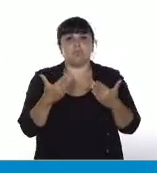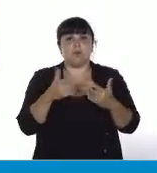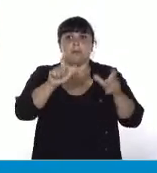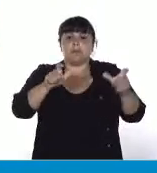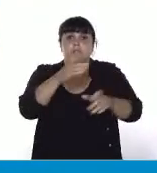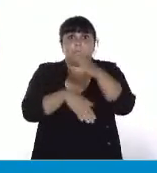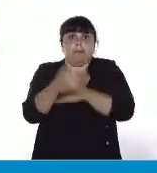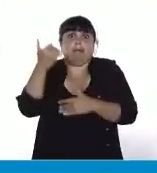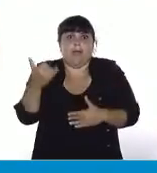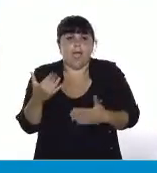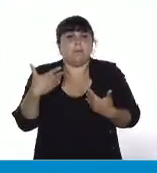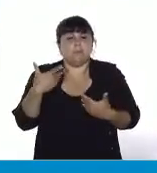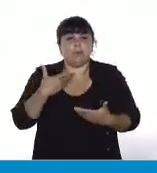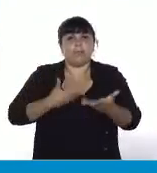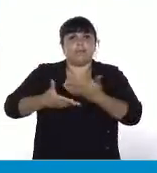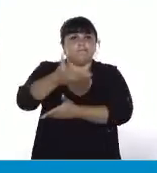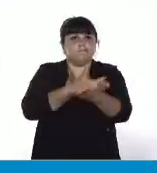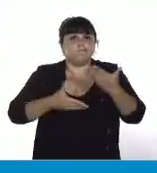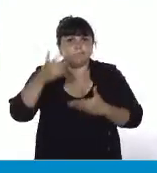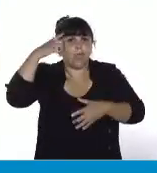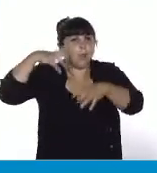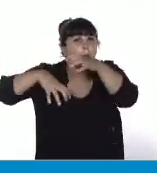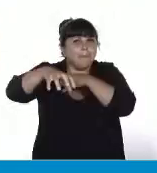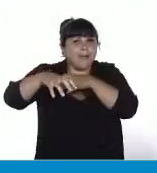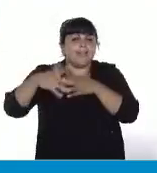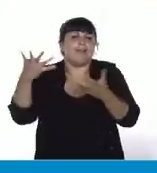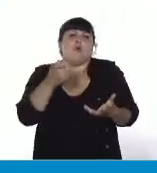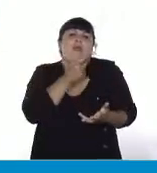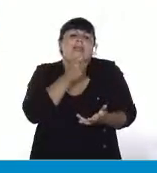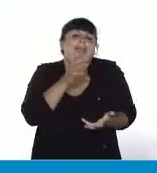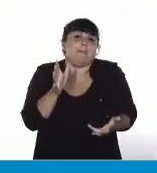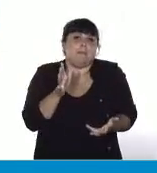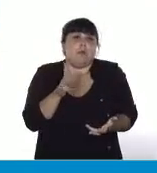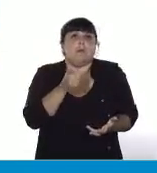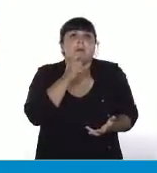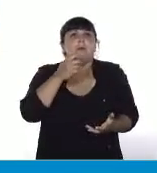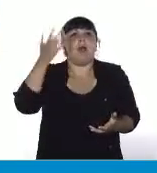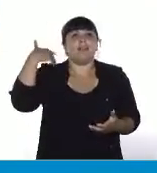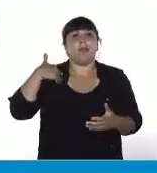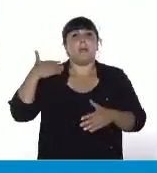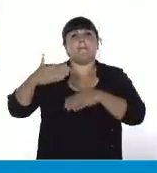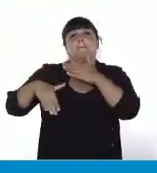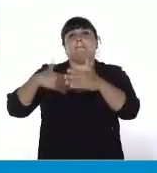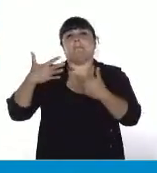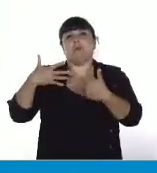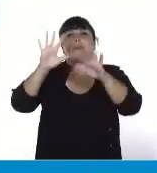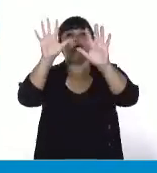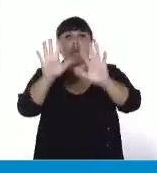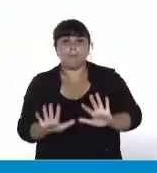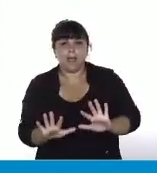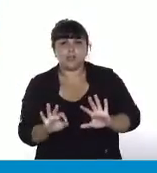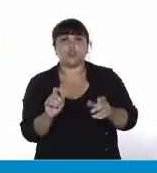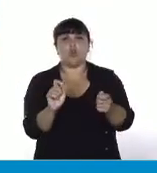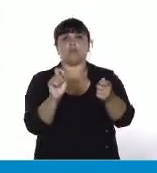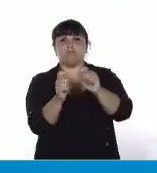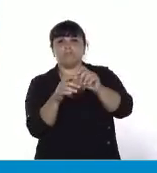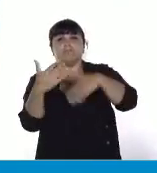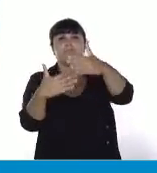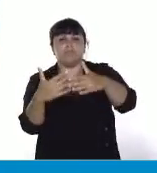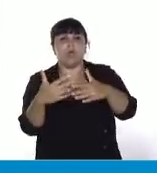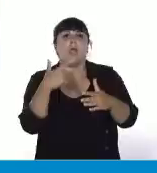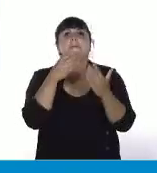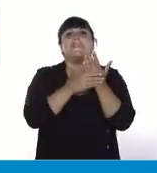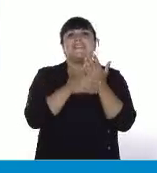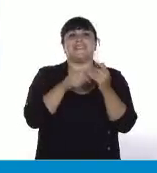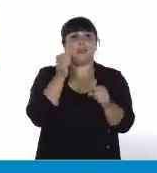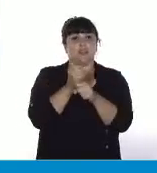discapacidad. A modo de ejemplo, luego de que existan los procesos de formación, el Ministerio de